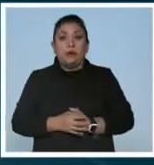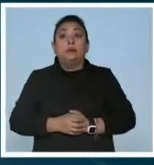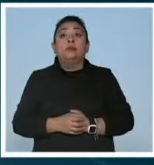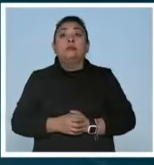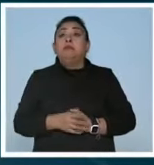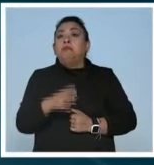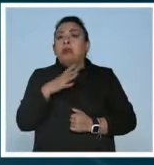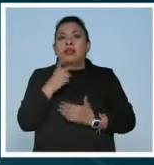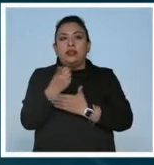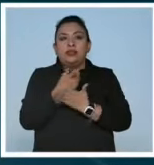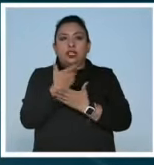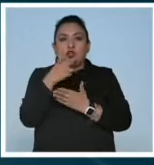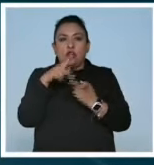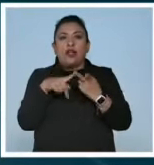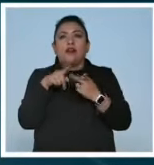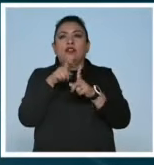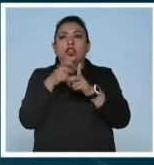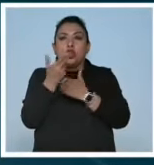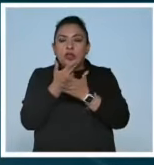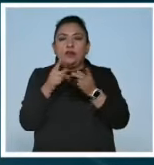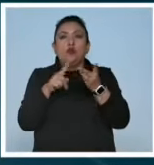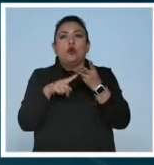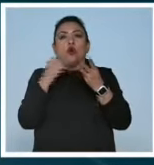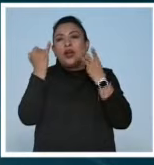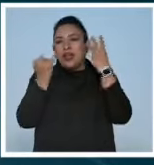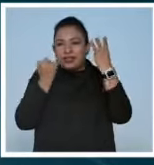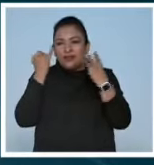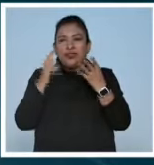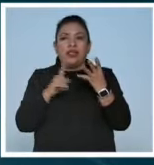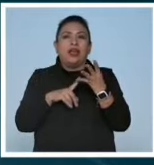Hay desde diseño gráfico, animación, creatividad,